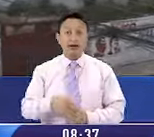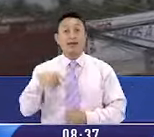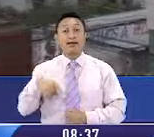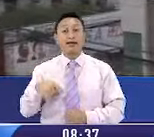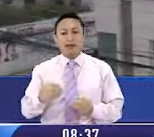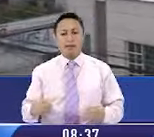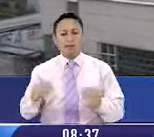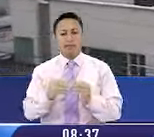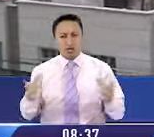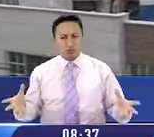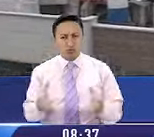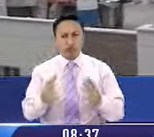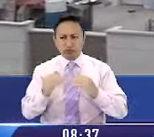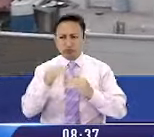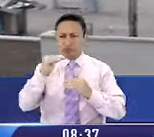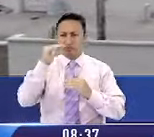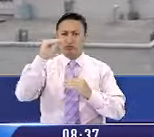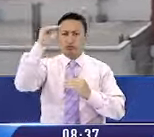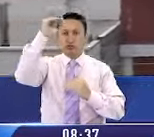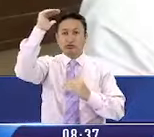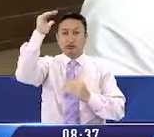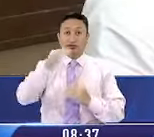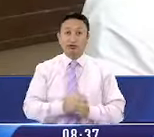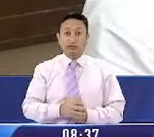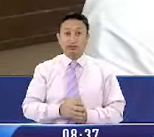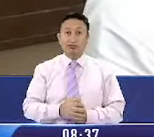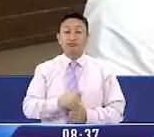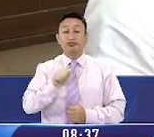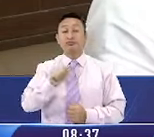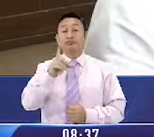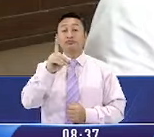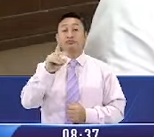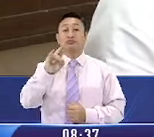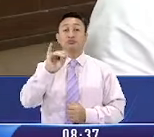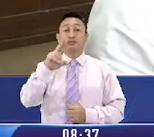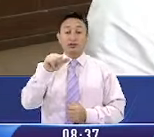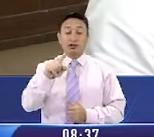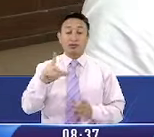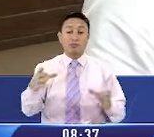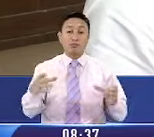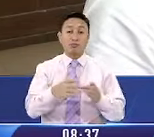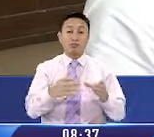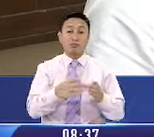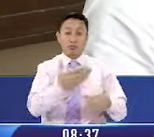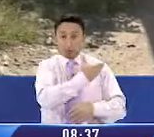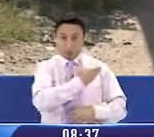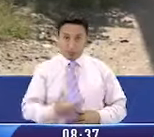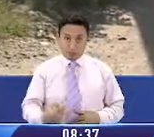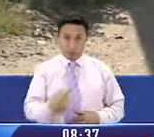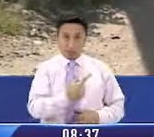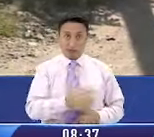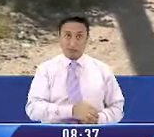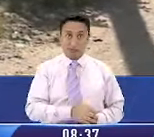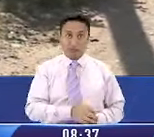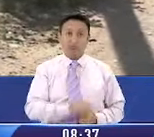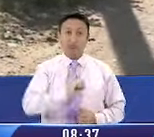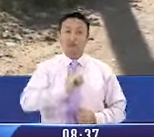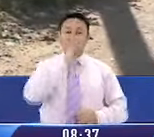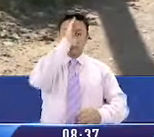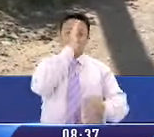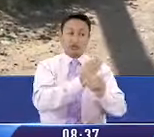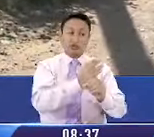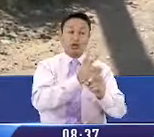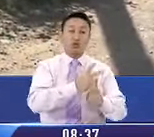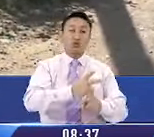vertical de la ciudad a decir del concejal Adrián Ibarra presidente de la comisión que tramitó los cambios también pretende proteger las zonas